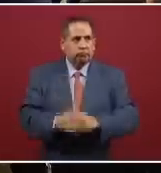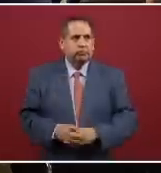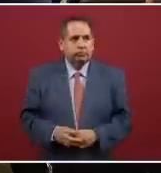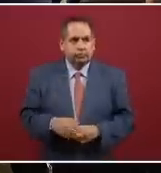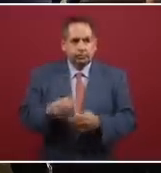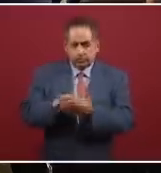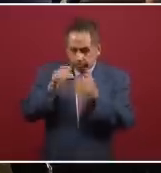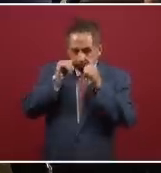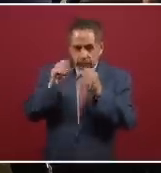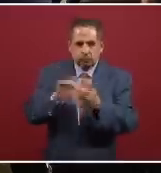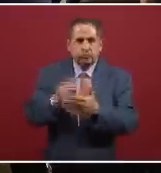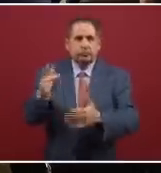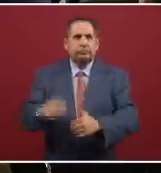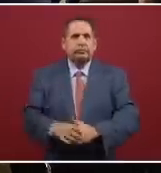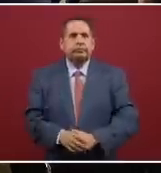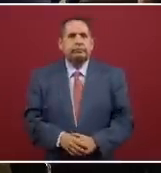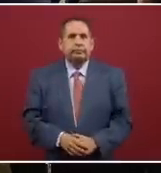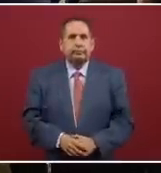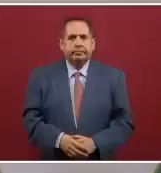gracias por su atención